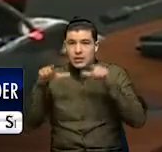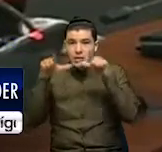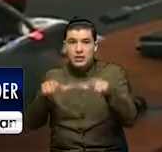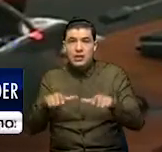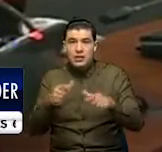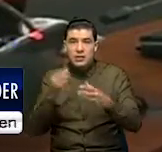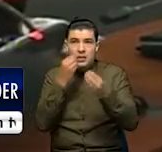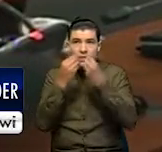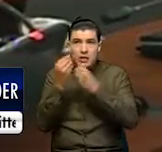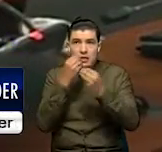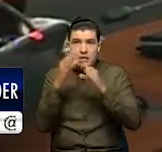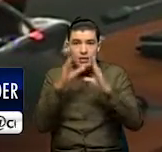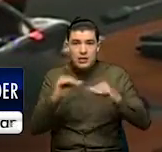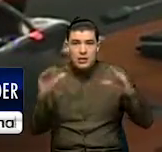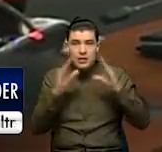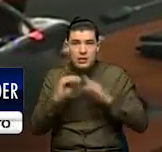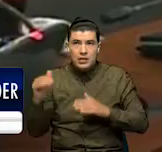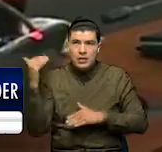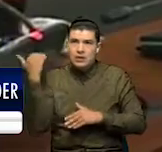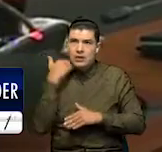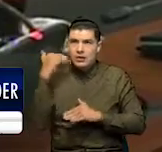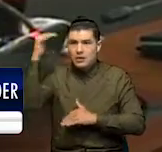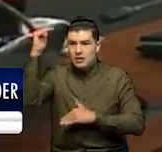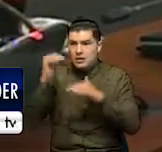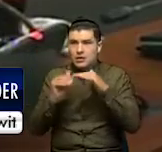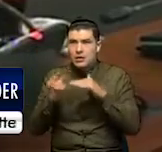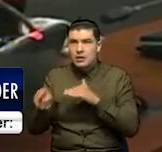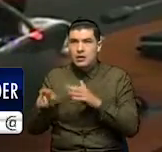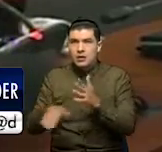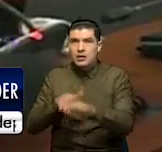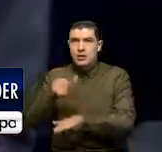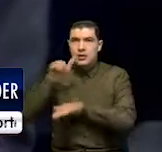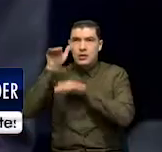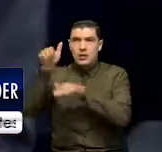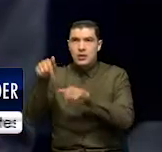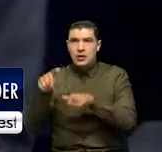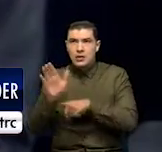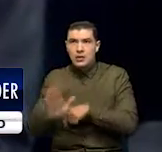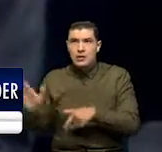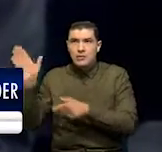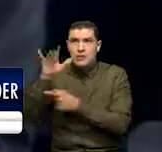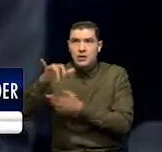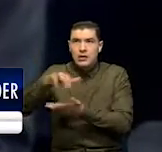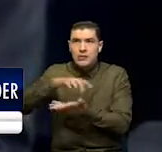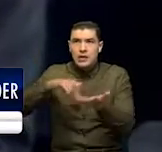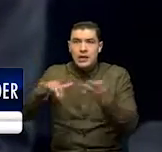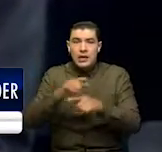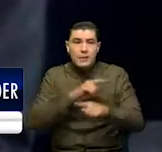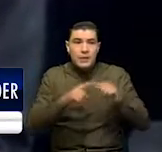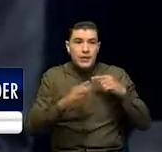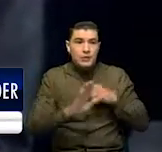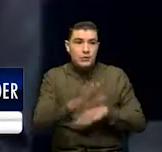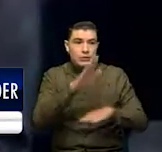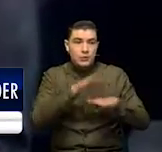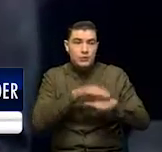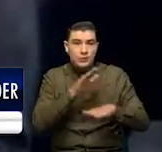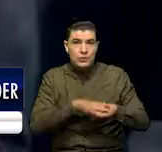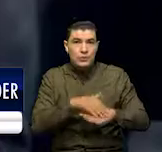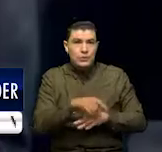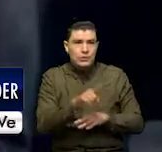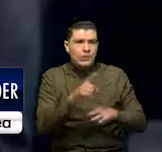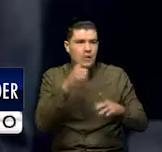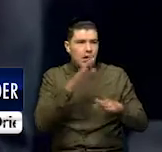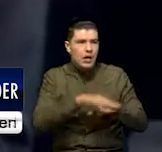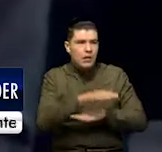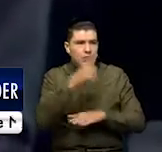y la cena de navidad que la caída de una importante cruz del senado para el departamento de santander si bien el anuncio que realizó generó ilusión